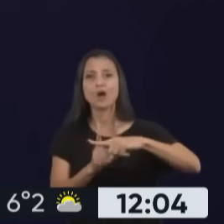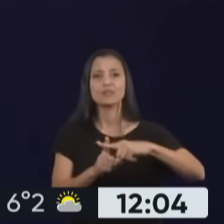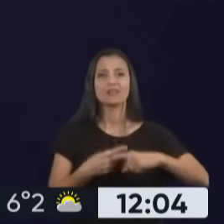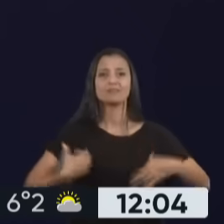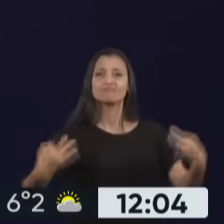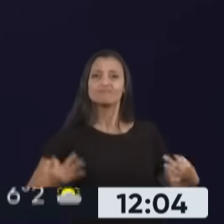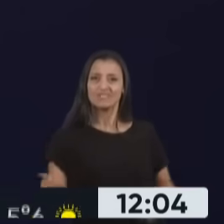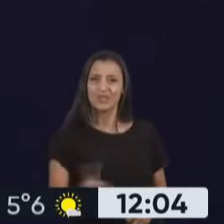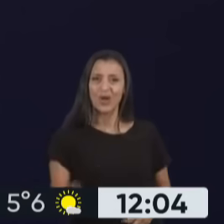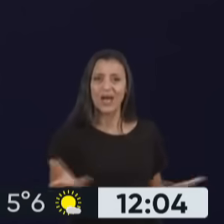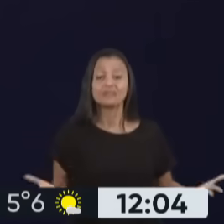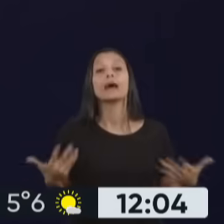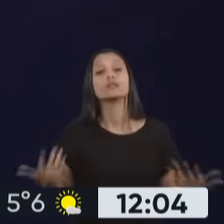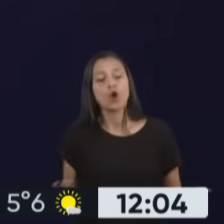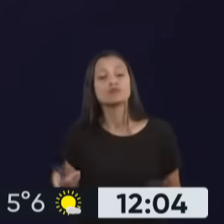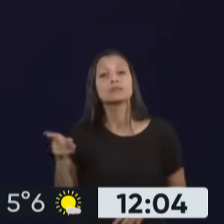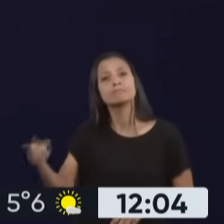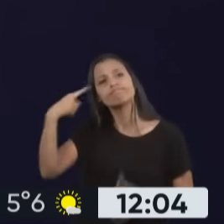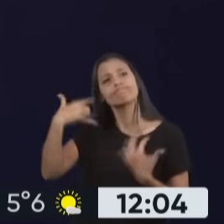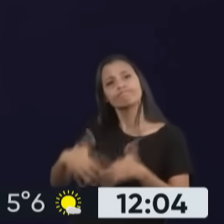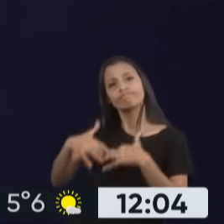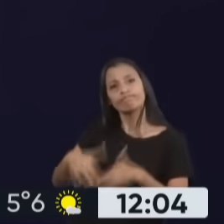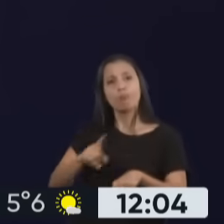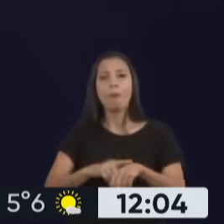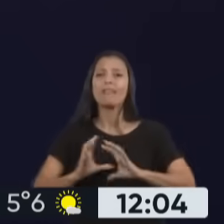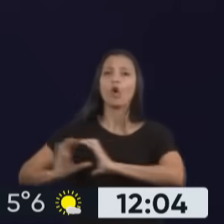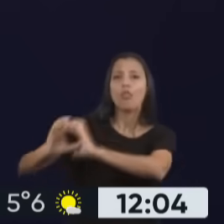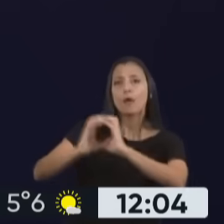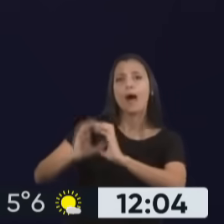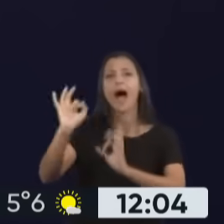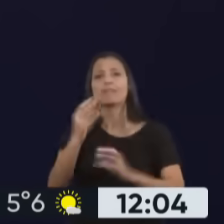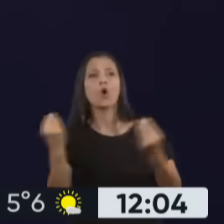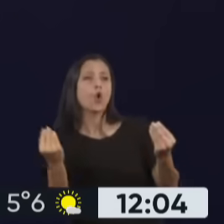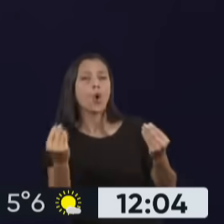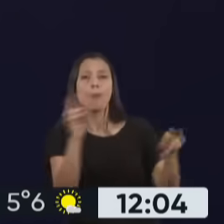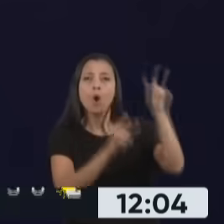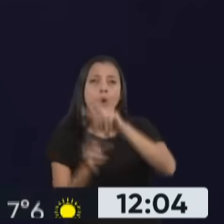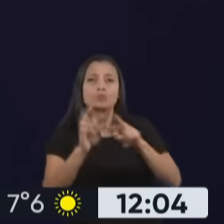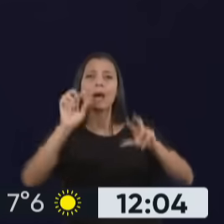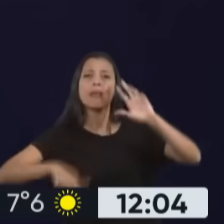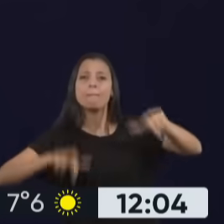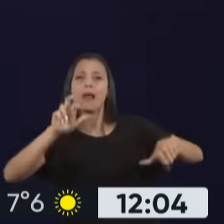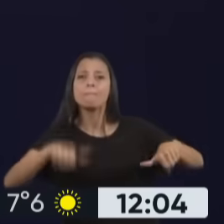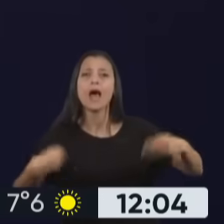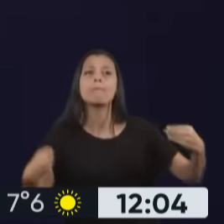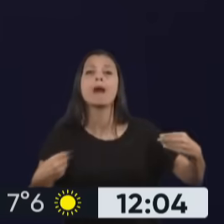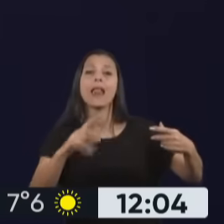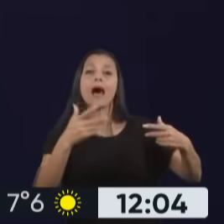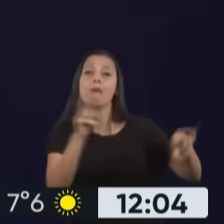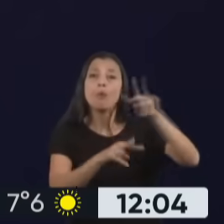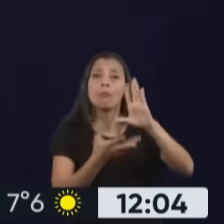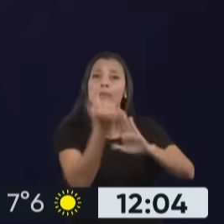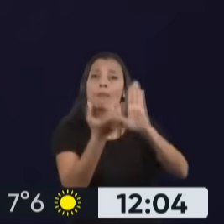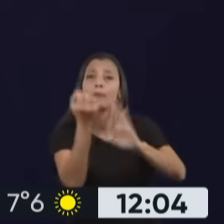Porque lo que habría que preguntarse es, en este debate y en este camino de seguir construyendo reformas